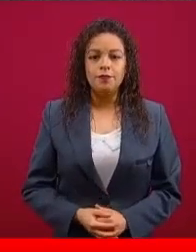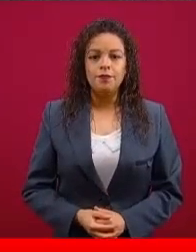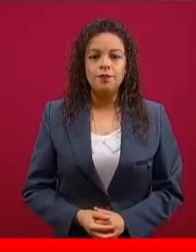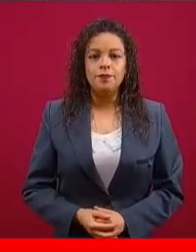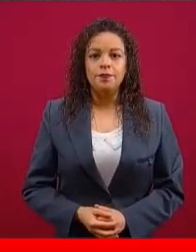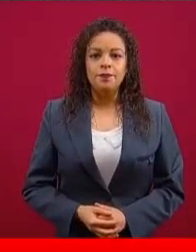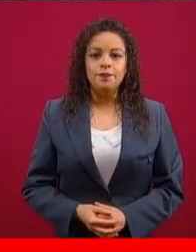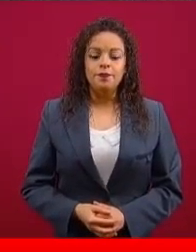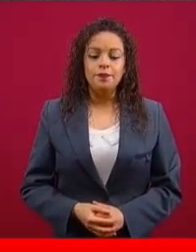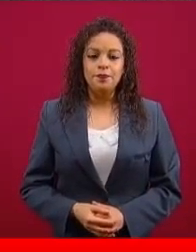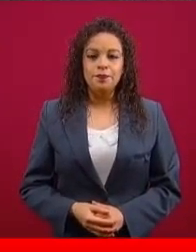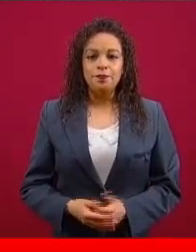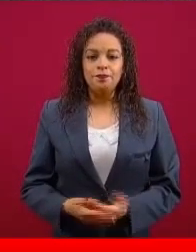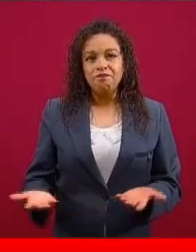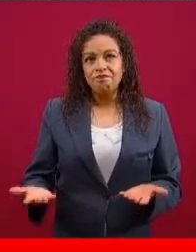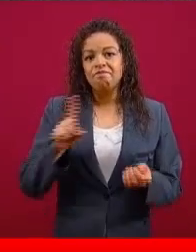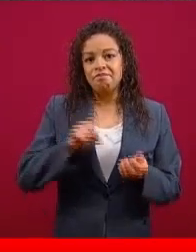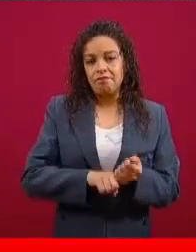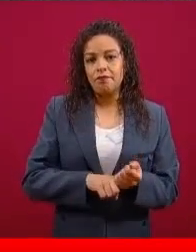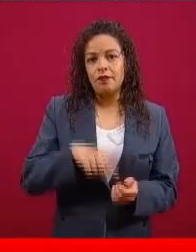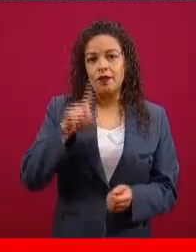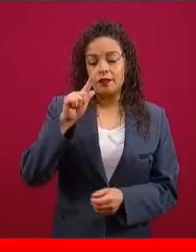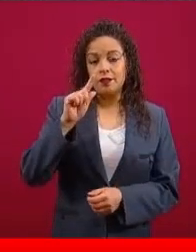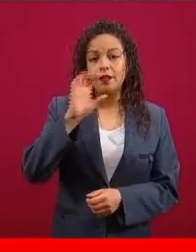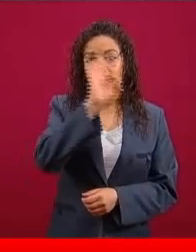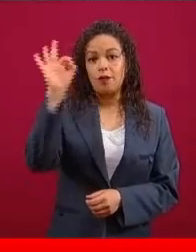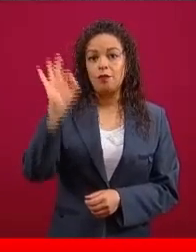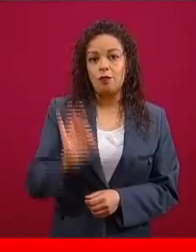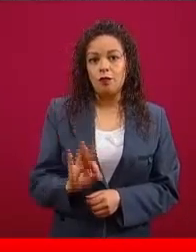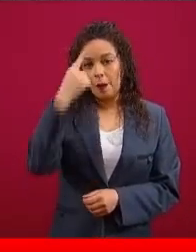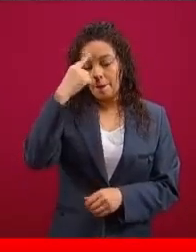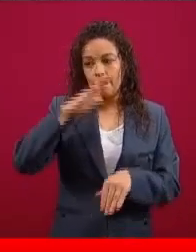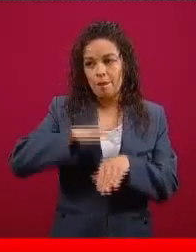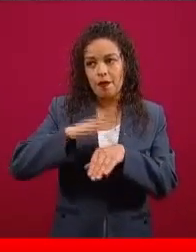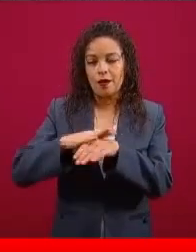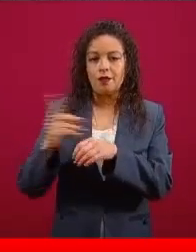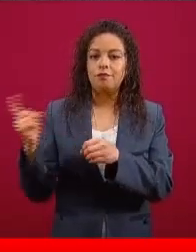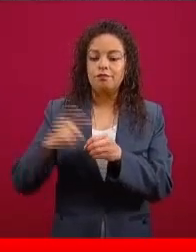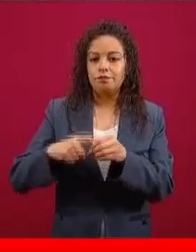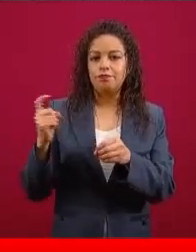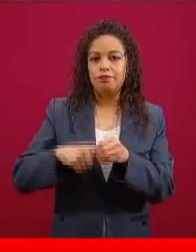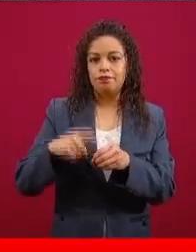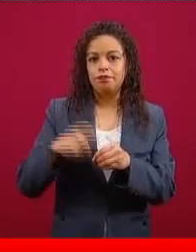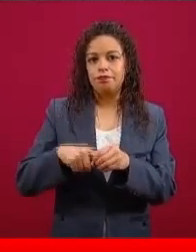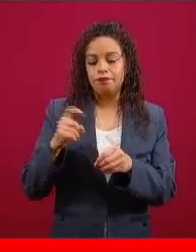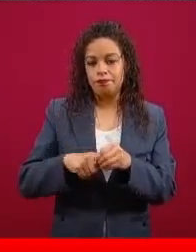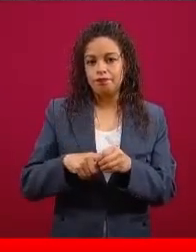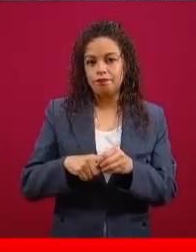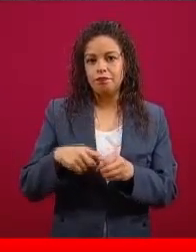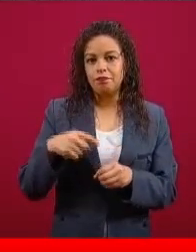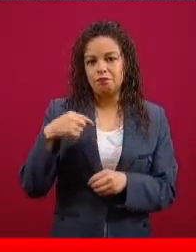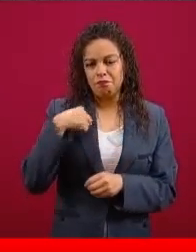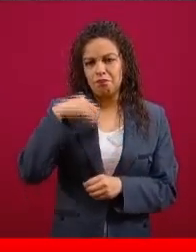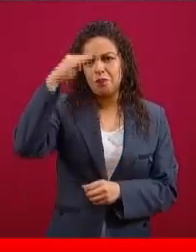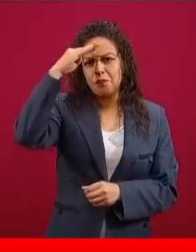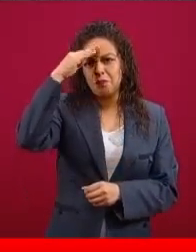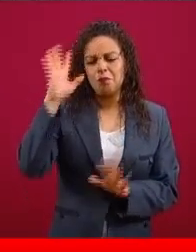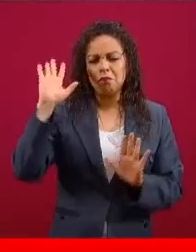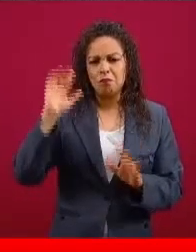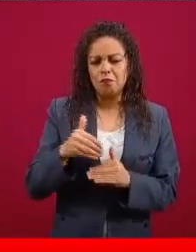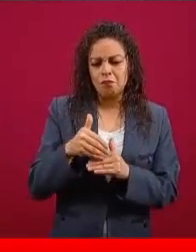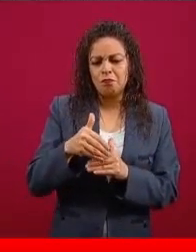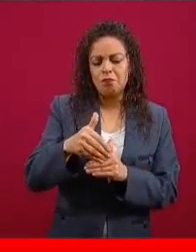cantidad un 70 por ciento por reclutar que consideramos lo vamos a obtener sin mayor problema